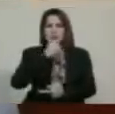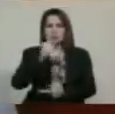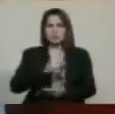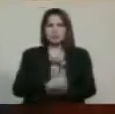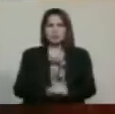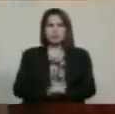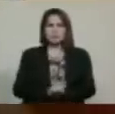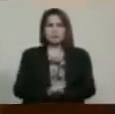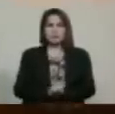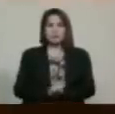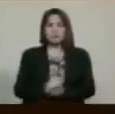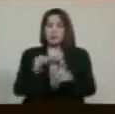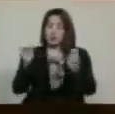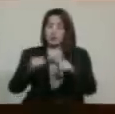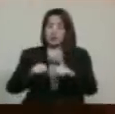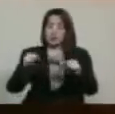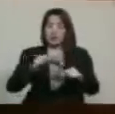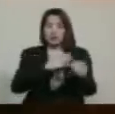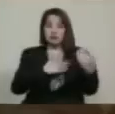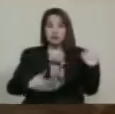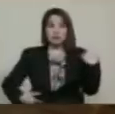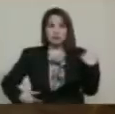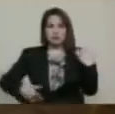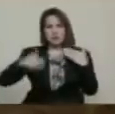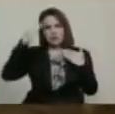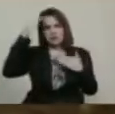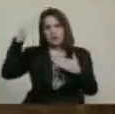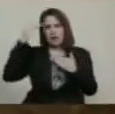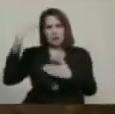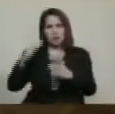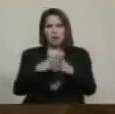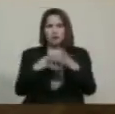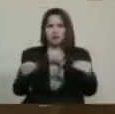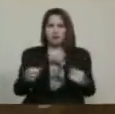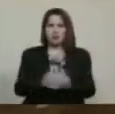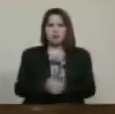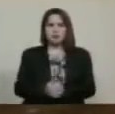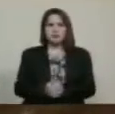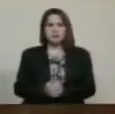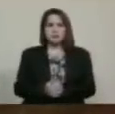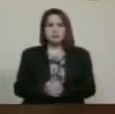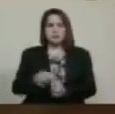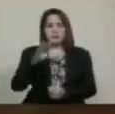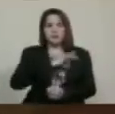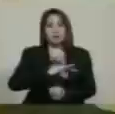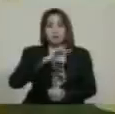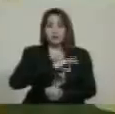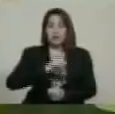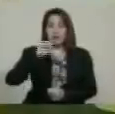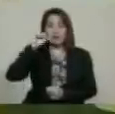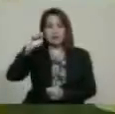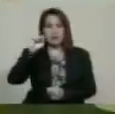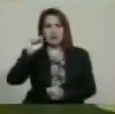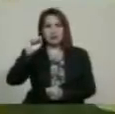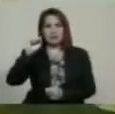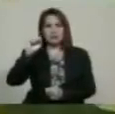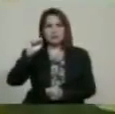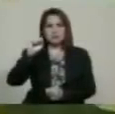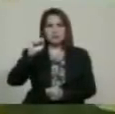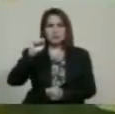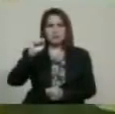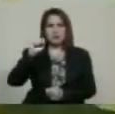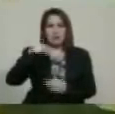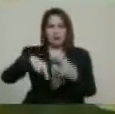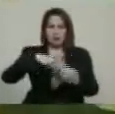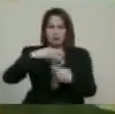Sí, presidente, recibo un saludo bolivariano, un saludo, bueno, socialista y revolucionario desde aquí del estado Carabobo,